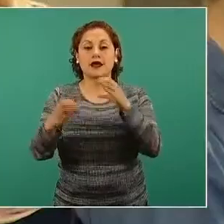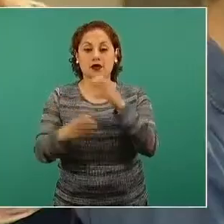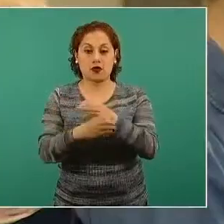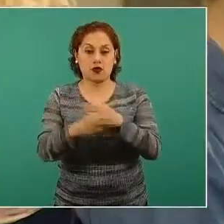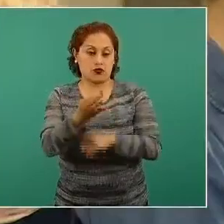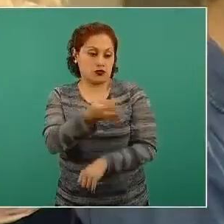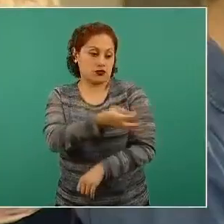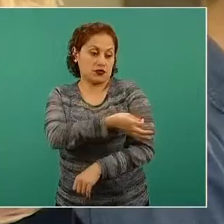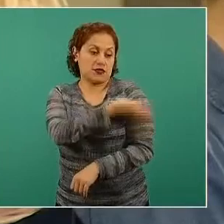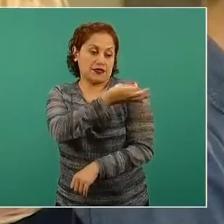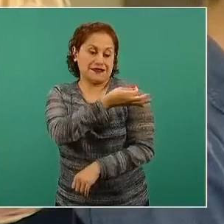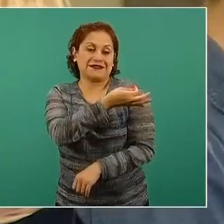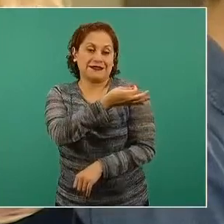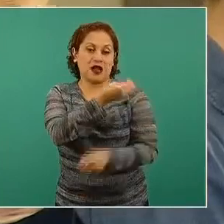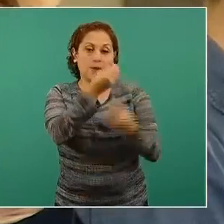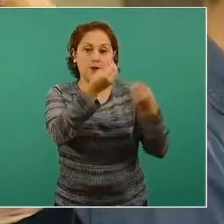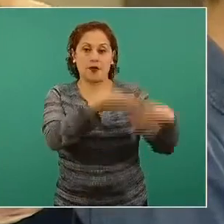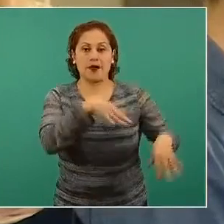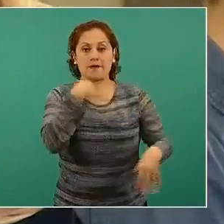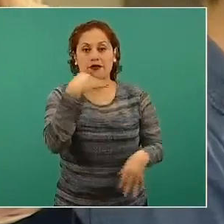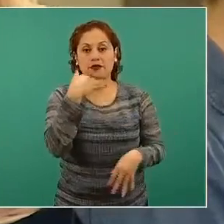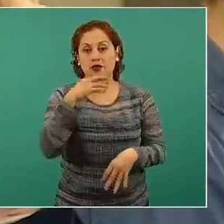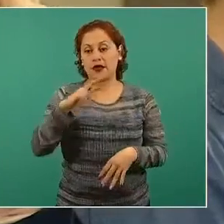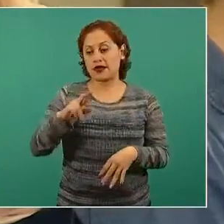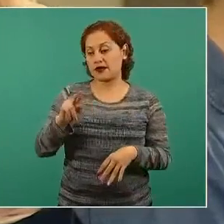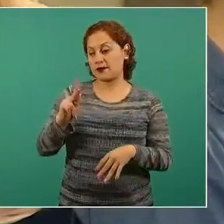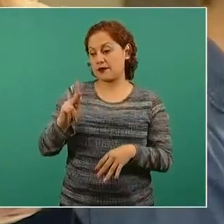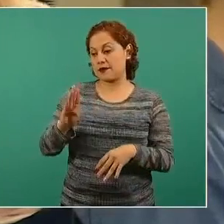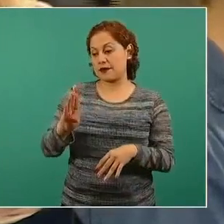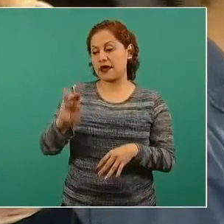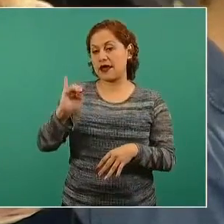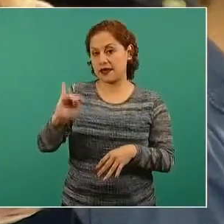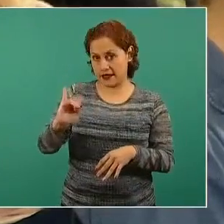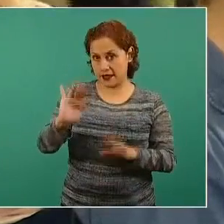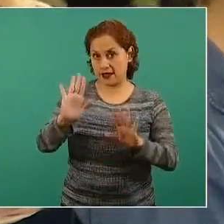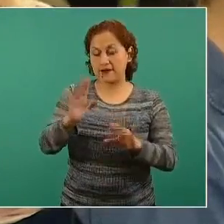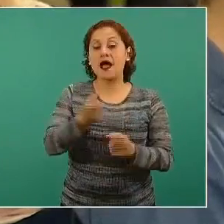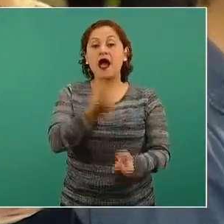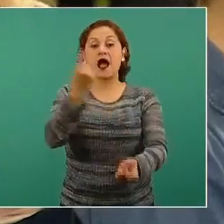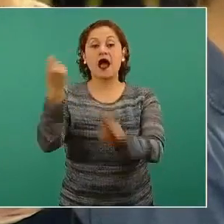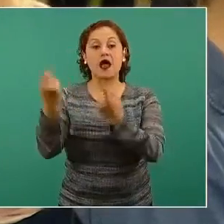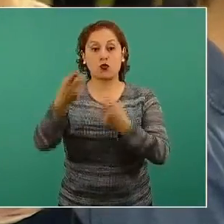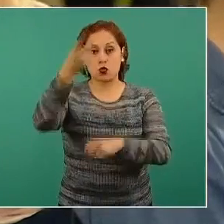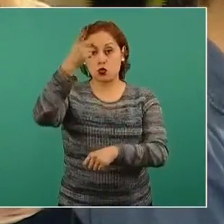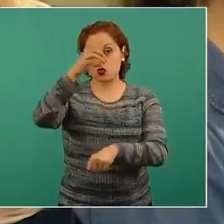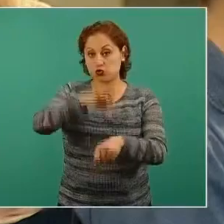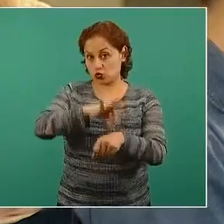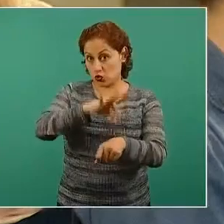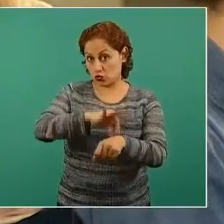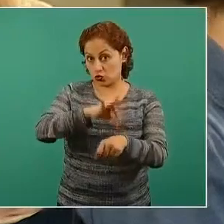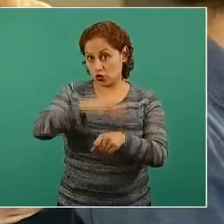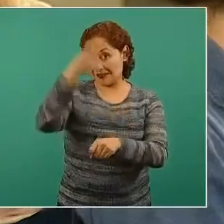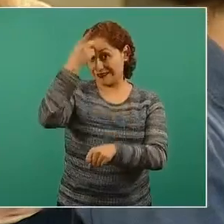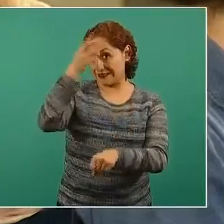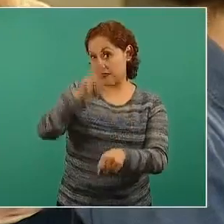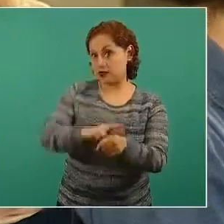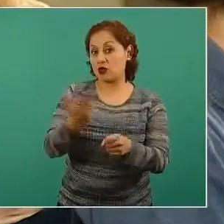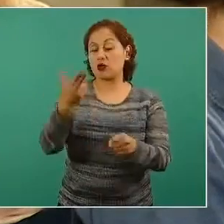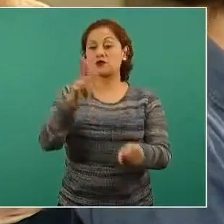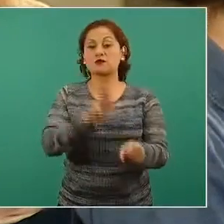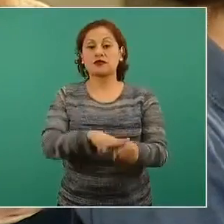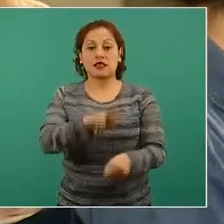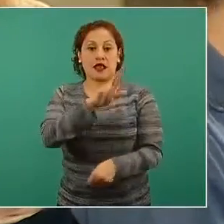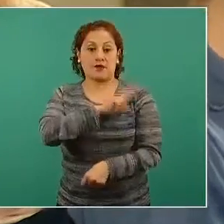biológico-infecciosos, los llamados RPBI. Hay algunos directores de hospitales privados, sobre todo ellos, y algunos públicos que mencionan pues